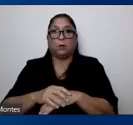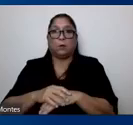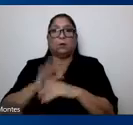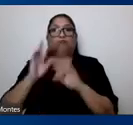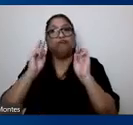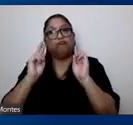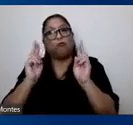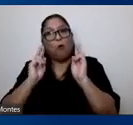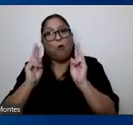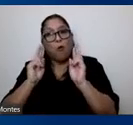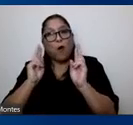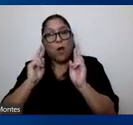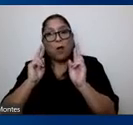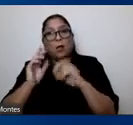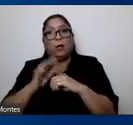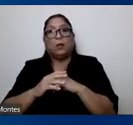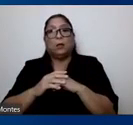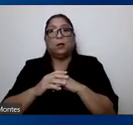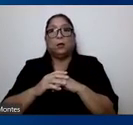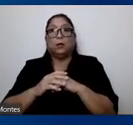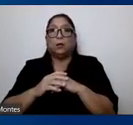Espero